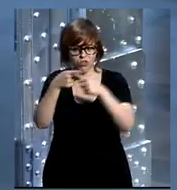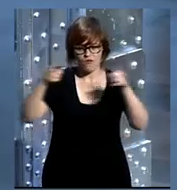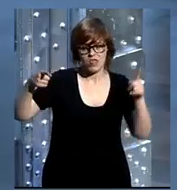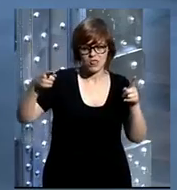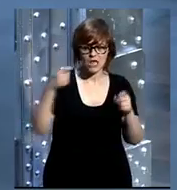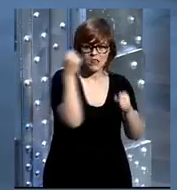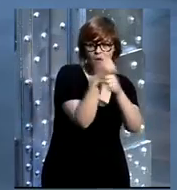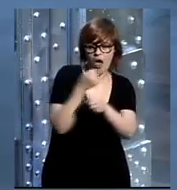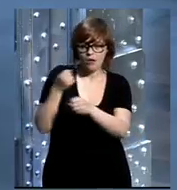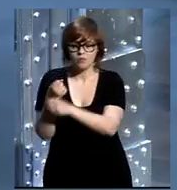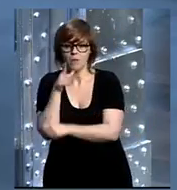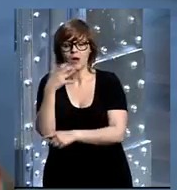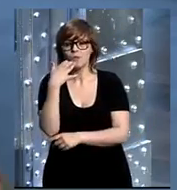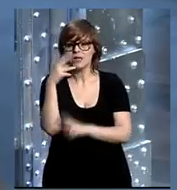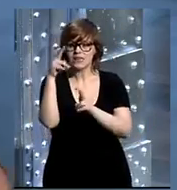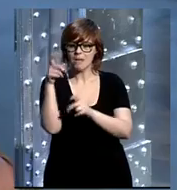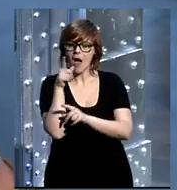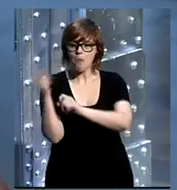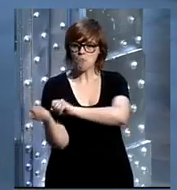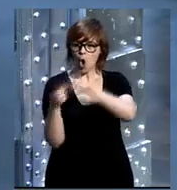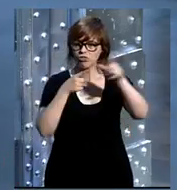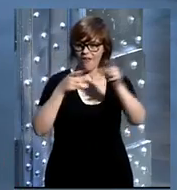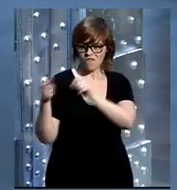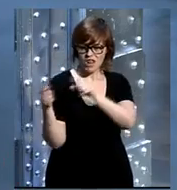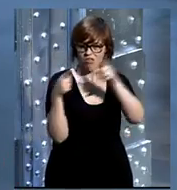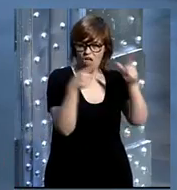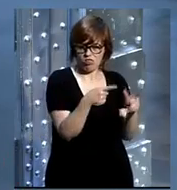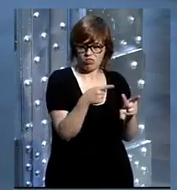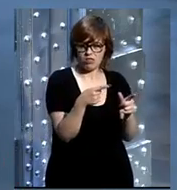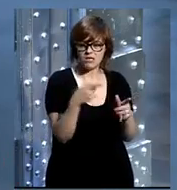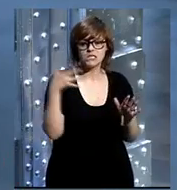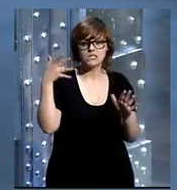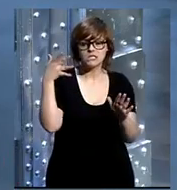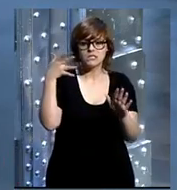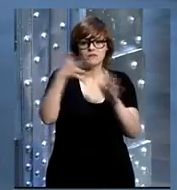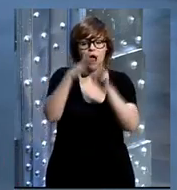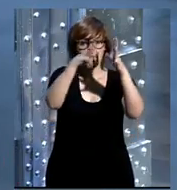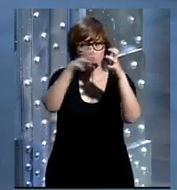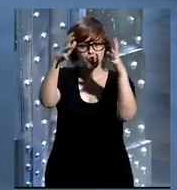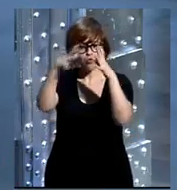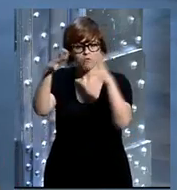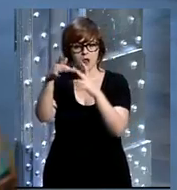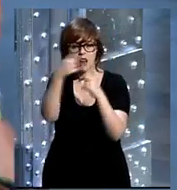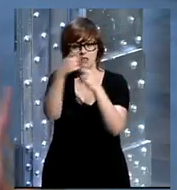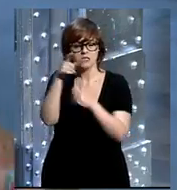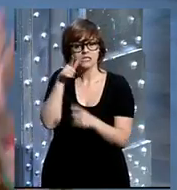la portabilidad, porque si no, no se estará creando un mercado de la nube que sea abierto y